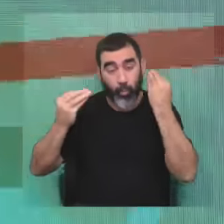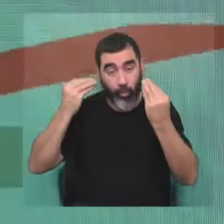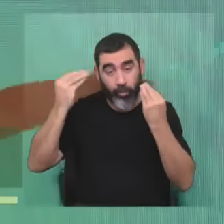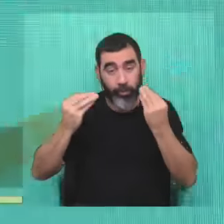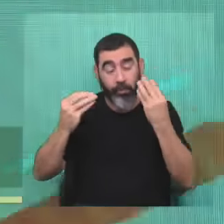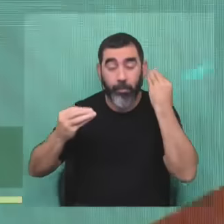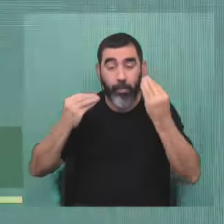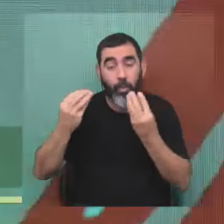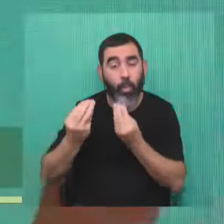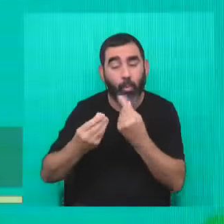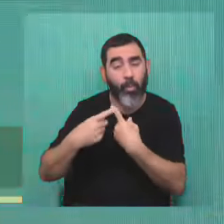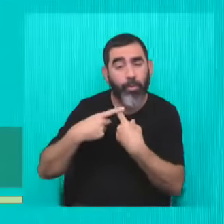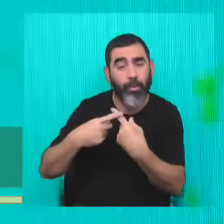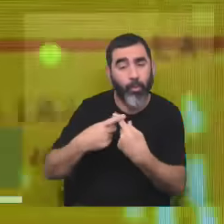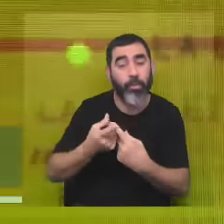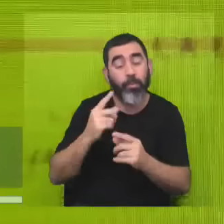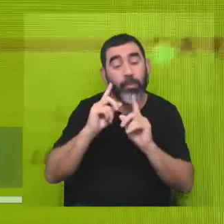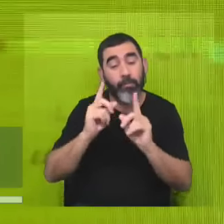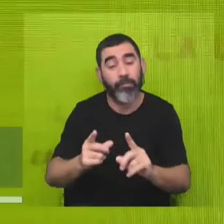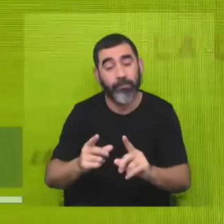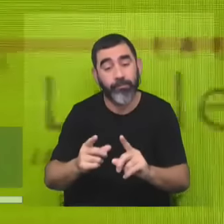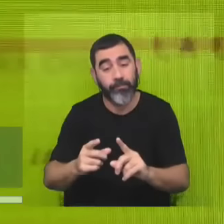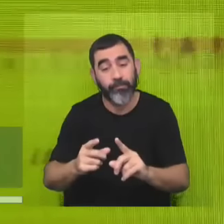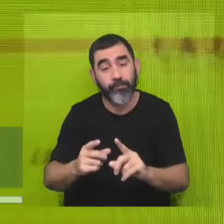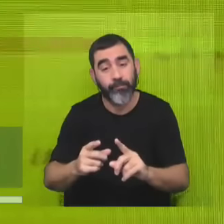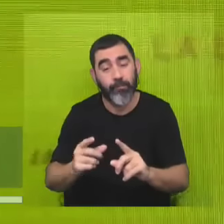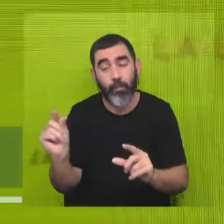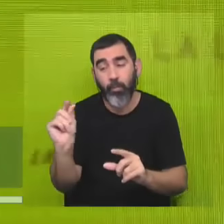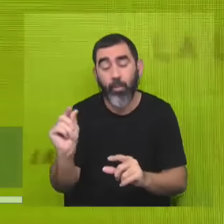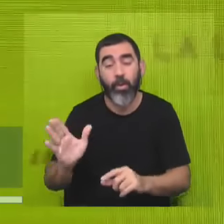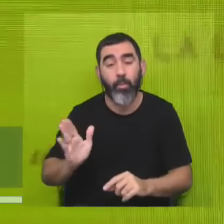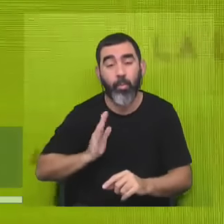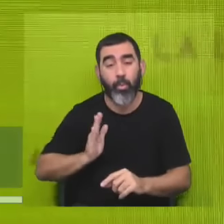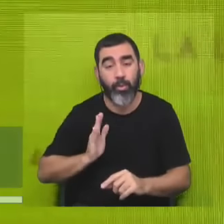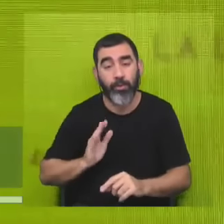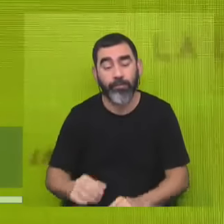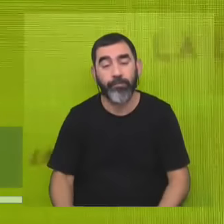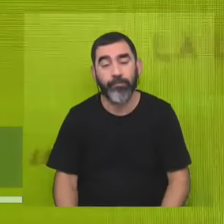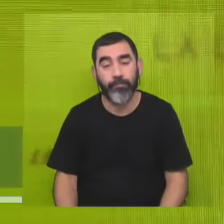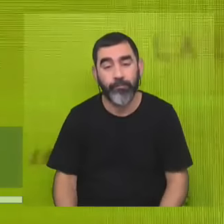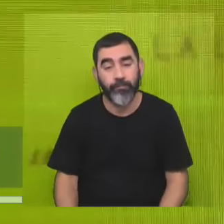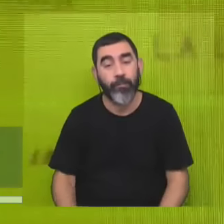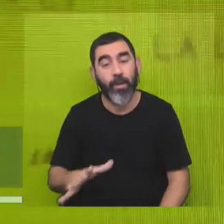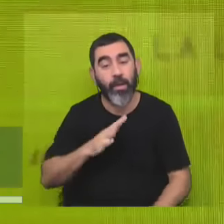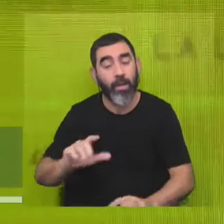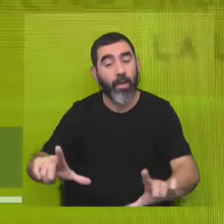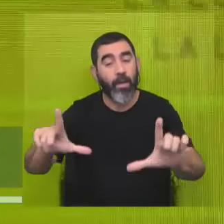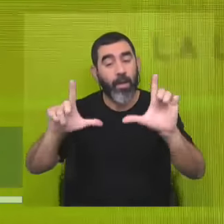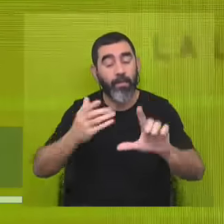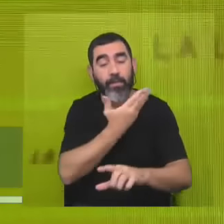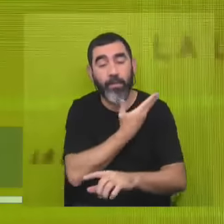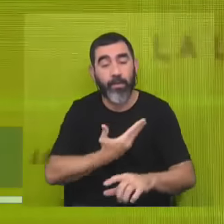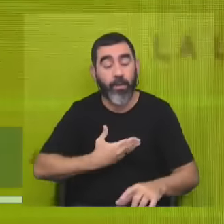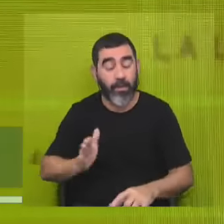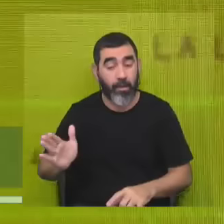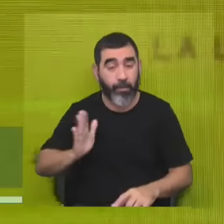preocupaciones por cómo se discute pero preocupaciones porque también son pocas en algunos sentidos no hay candidatas a presidentas eso es una